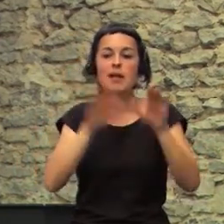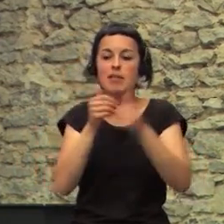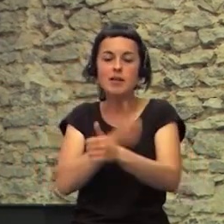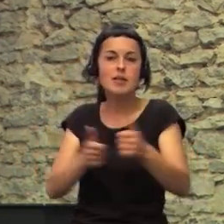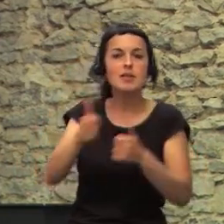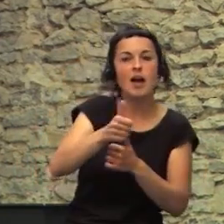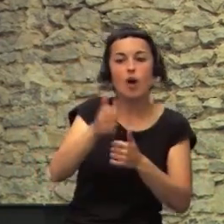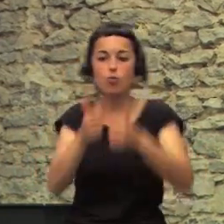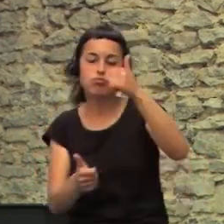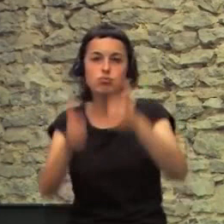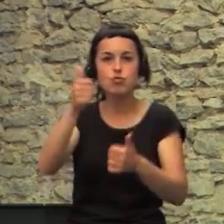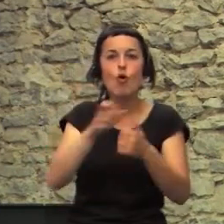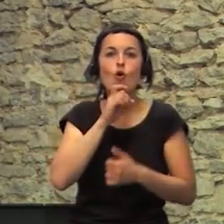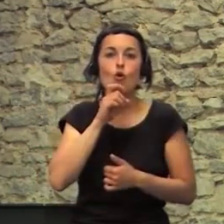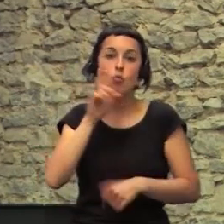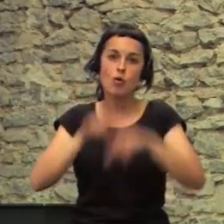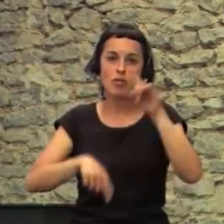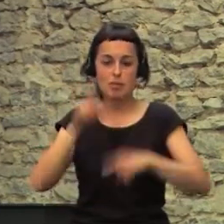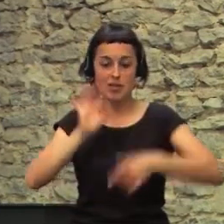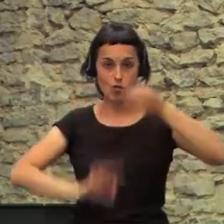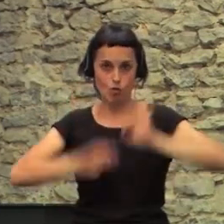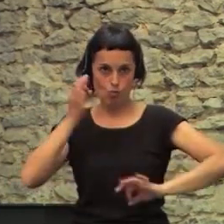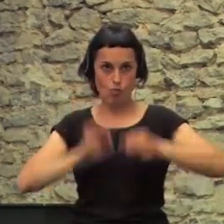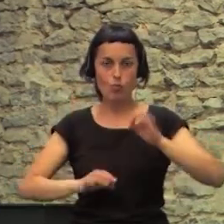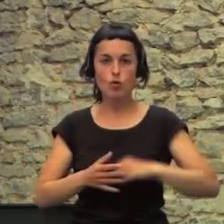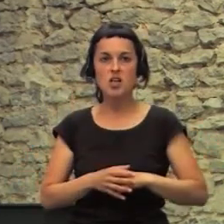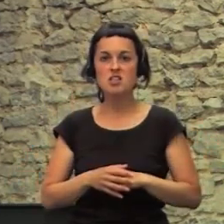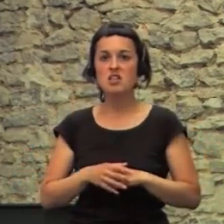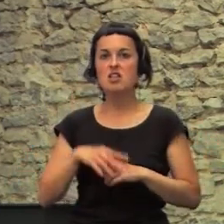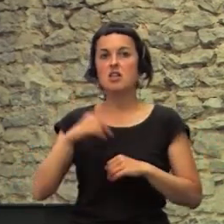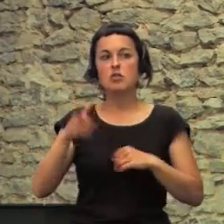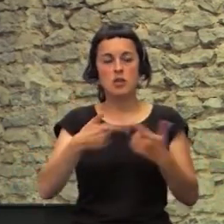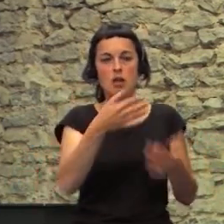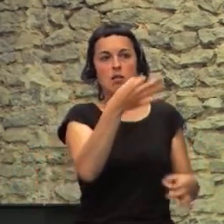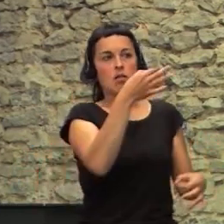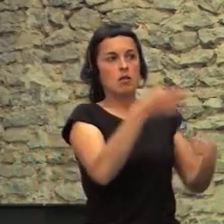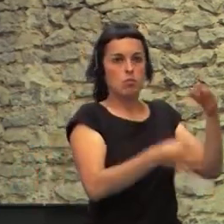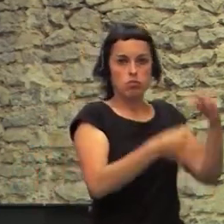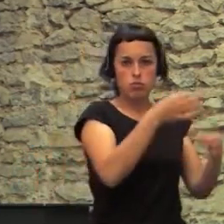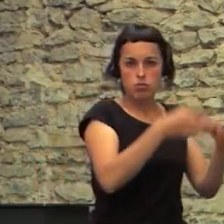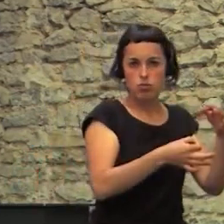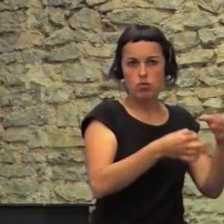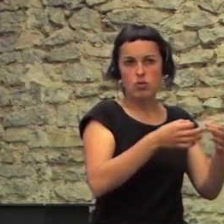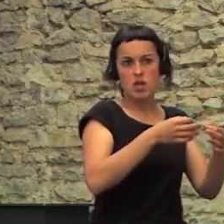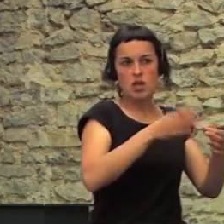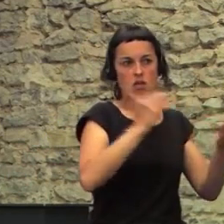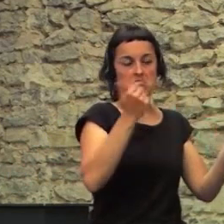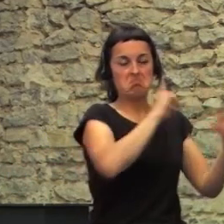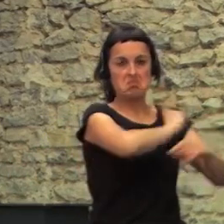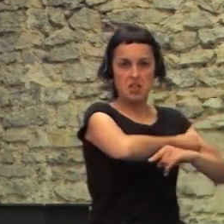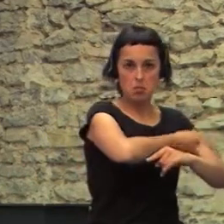competitiva. A partir de ella y de haber con el Tribunal de Arbitraje Superior, ¿no?, deportivo,